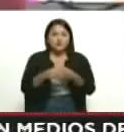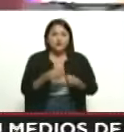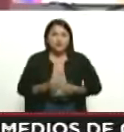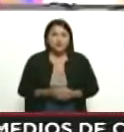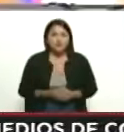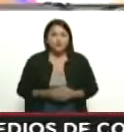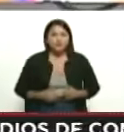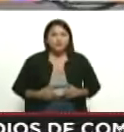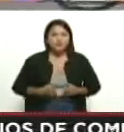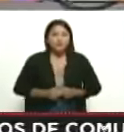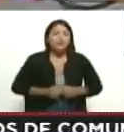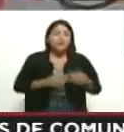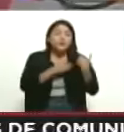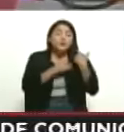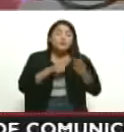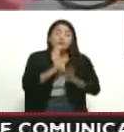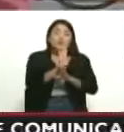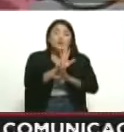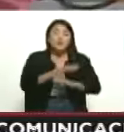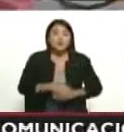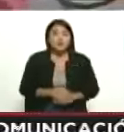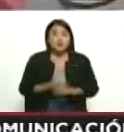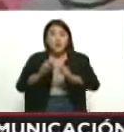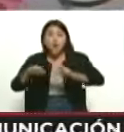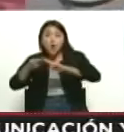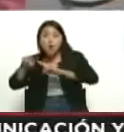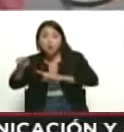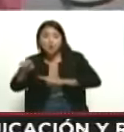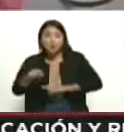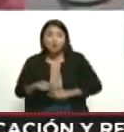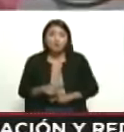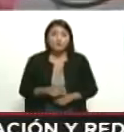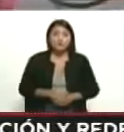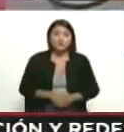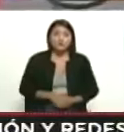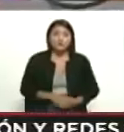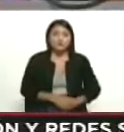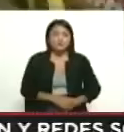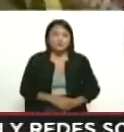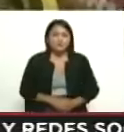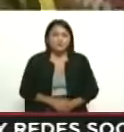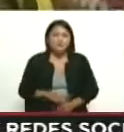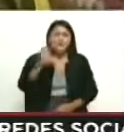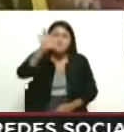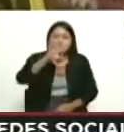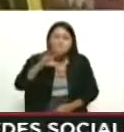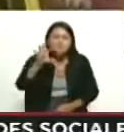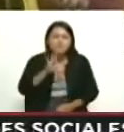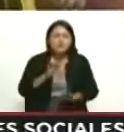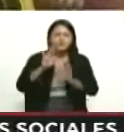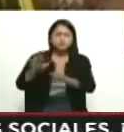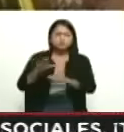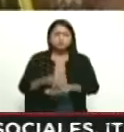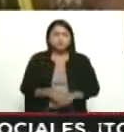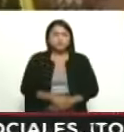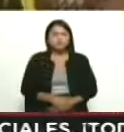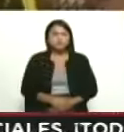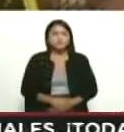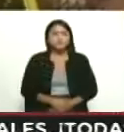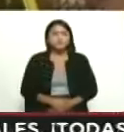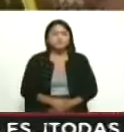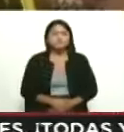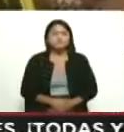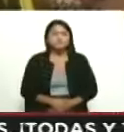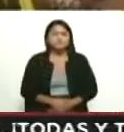Responsabilidad de proteger es lo mismo que el TIAR, pero en la ONU, todos los países del mundo, contingente de fuerzas armadas, de